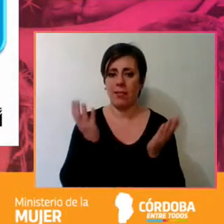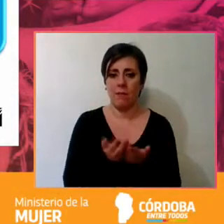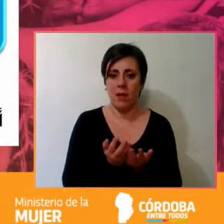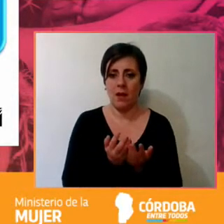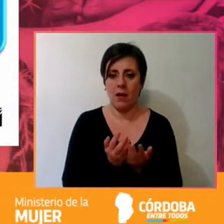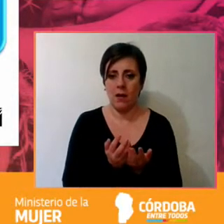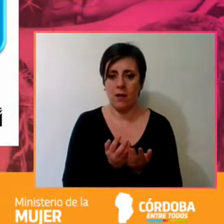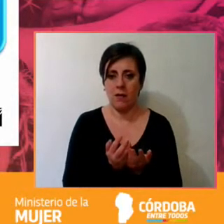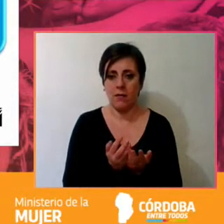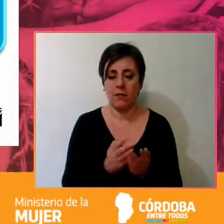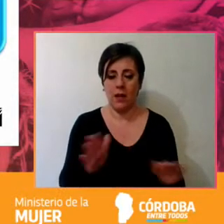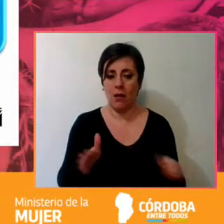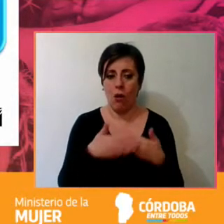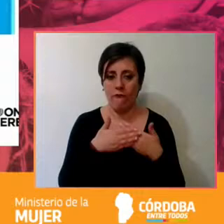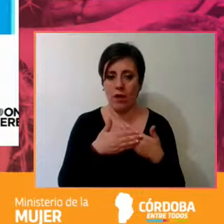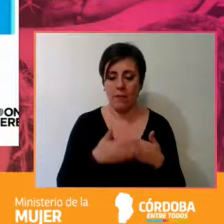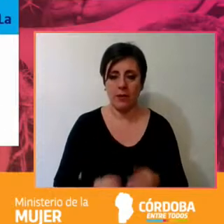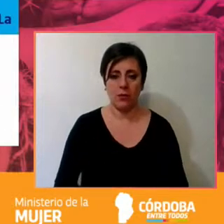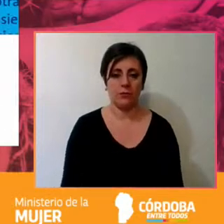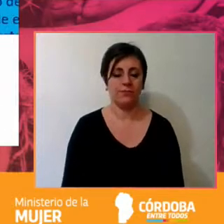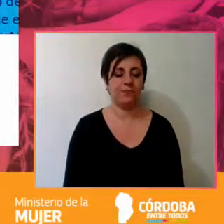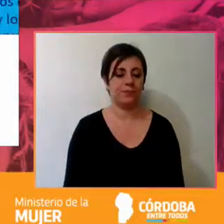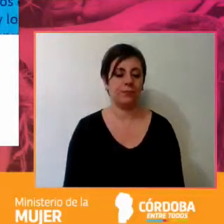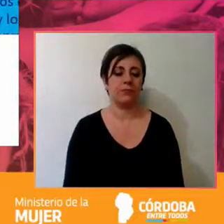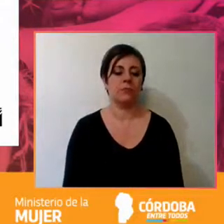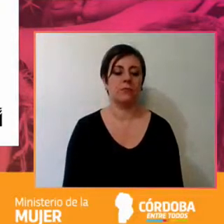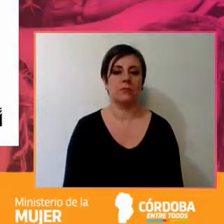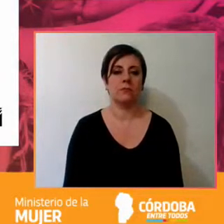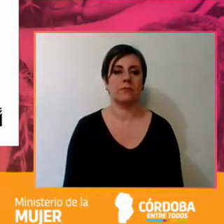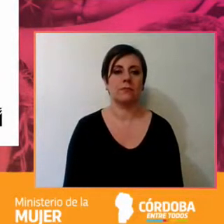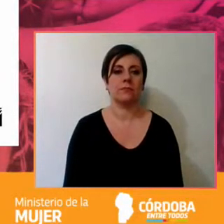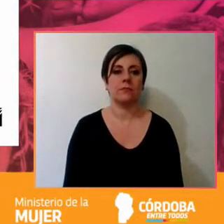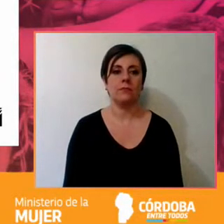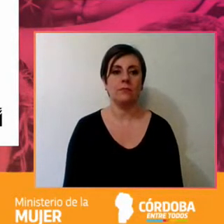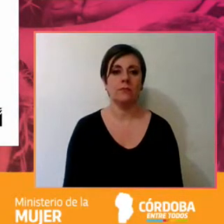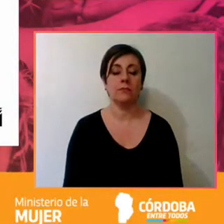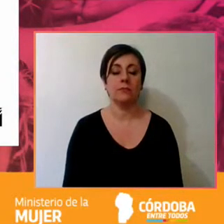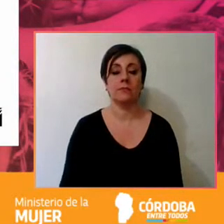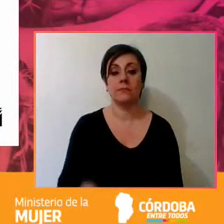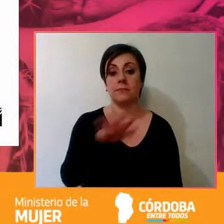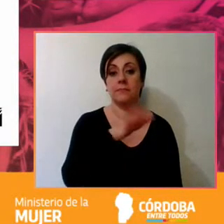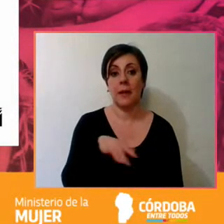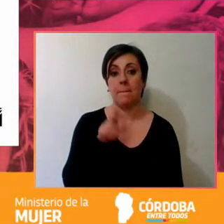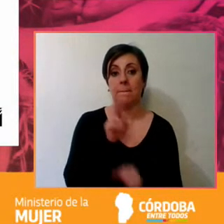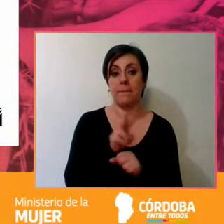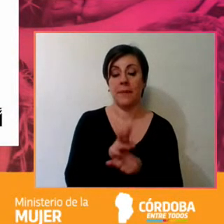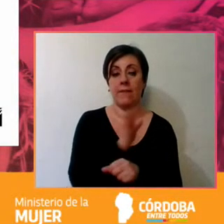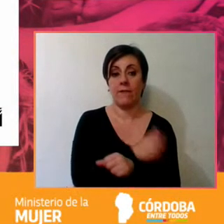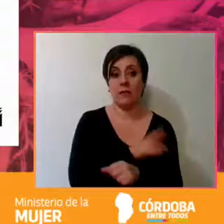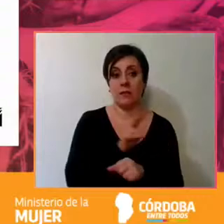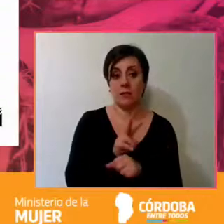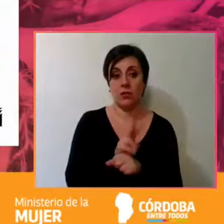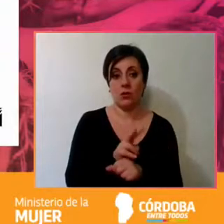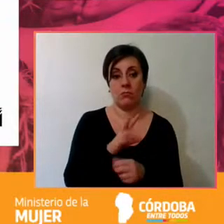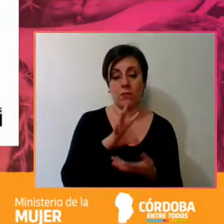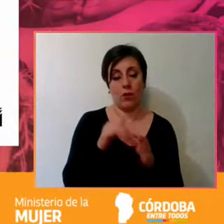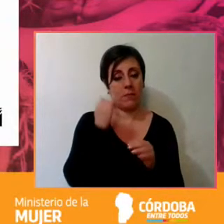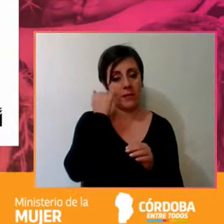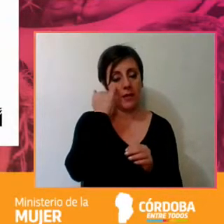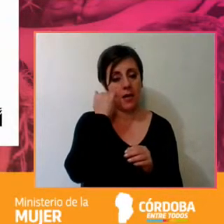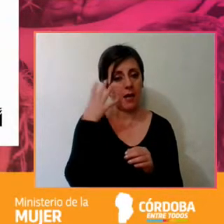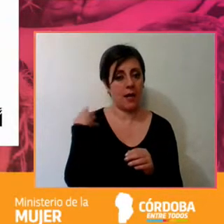el confinamiento o cuarentena. En el ámbito de la prevención, ya les dije algo de manera muy